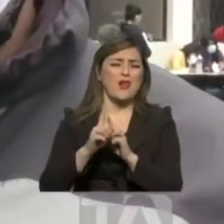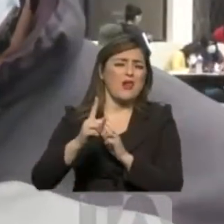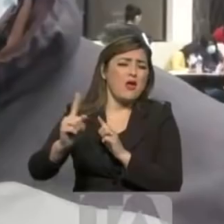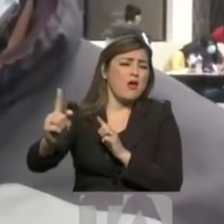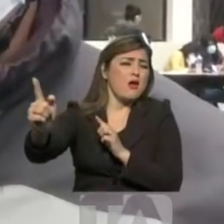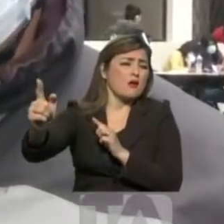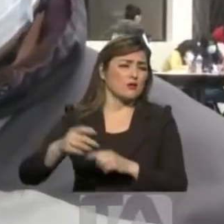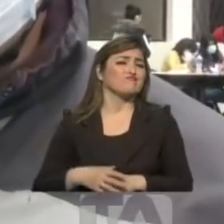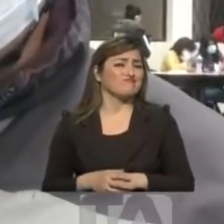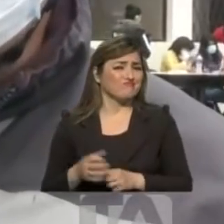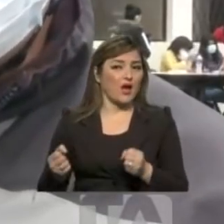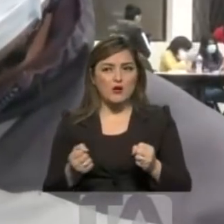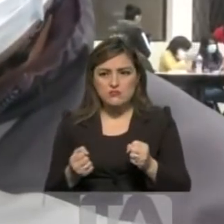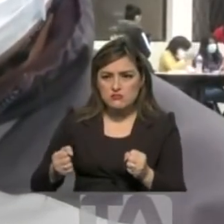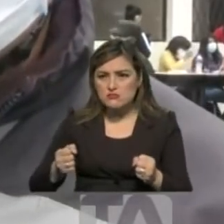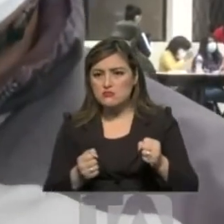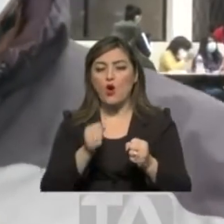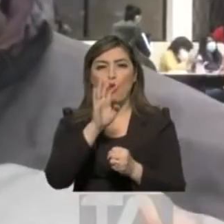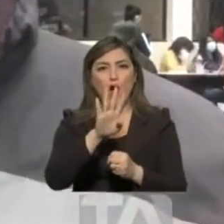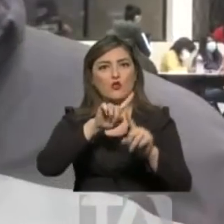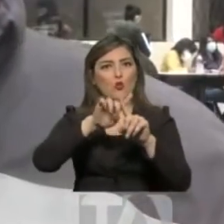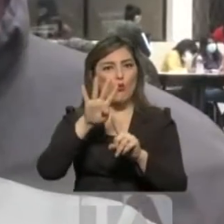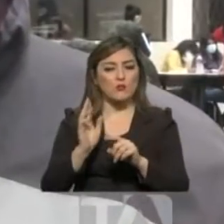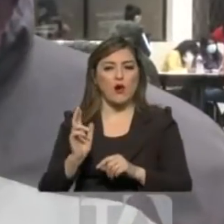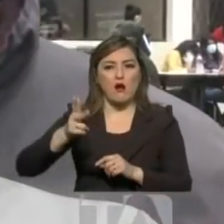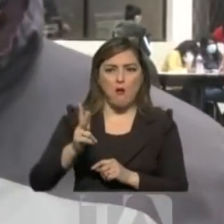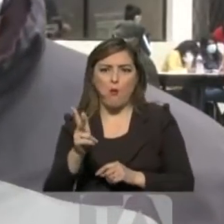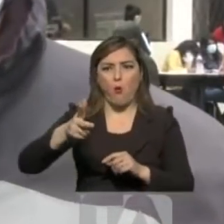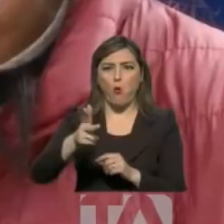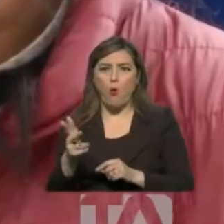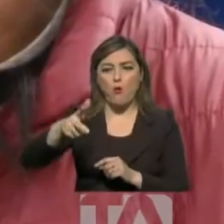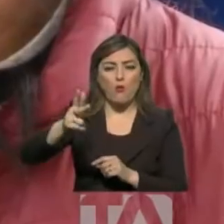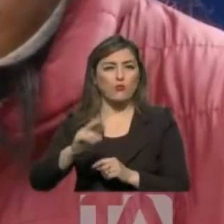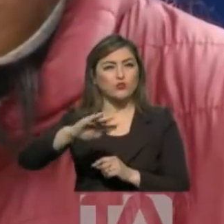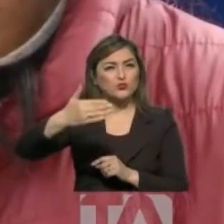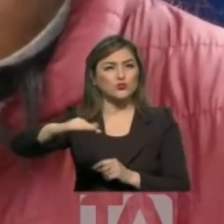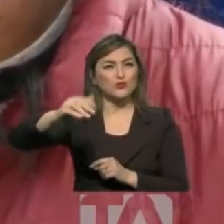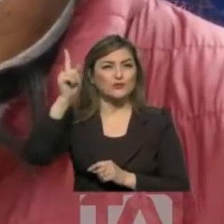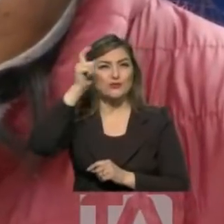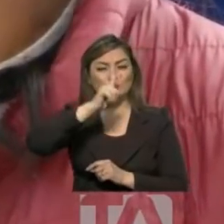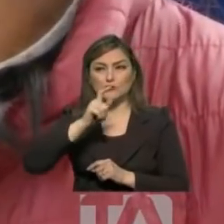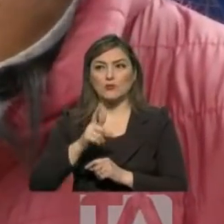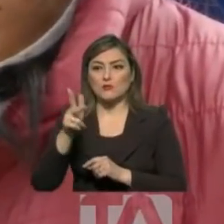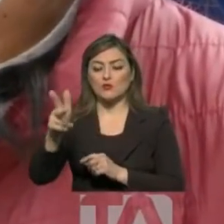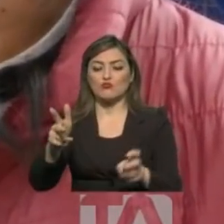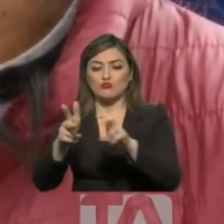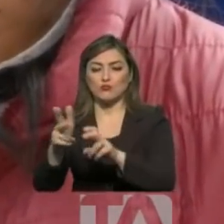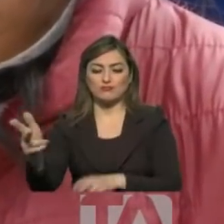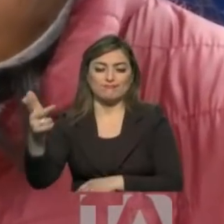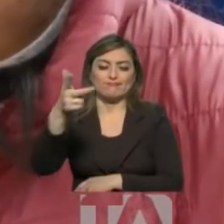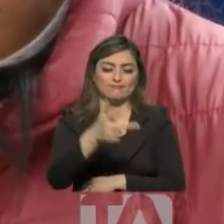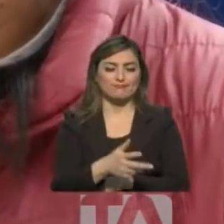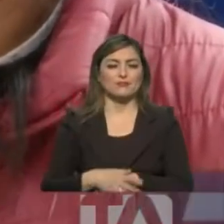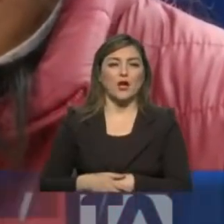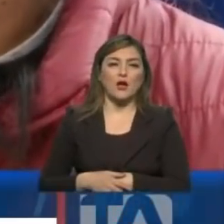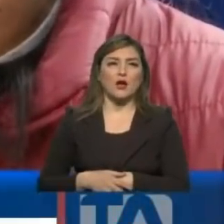lejanos y es necesario utilizar vehículos 4x4 para traerlos al vacunatorio. En realidad, infinitamente, un Dios le pague por